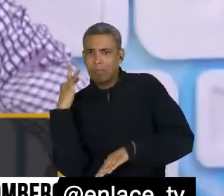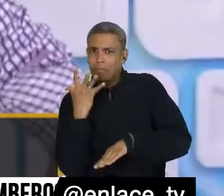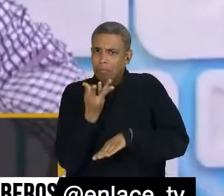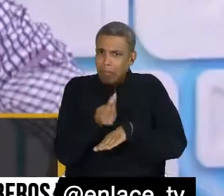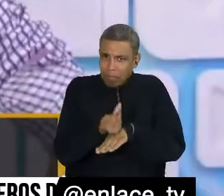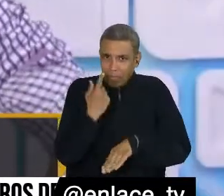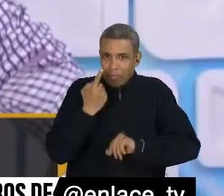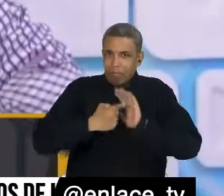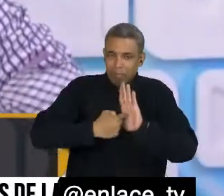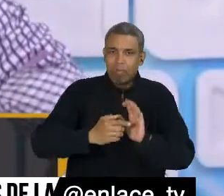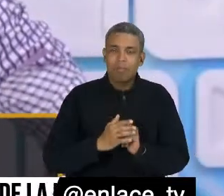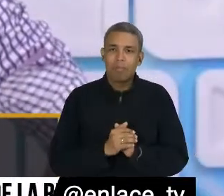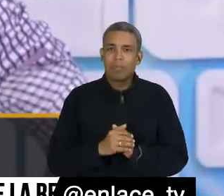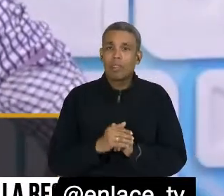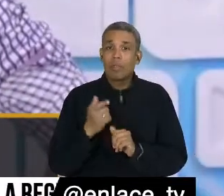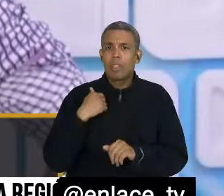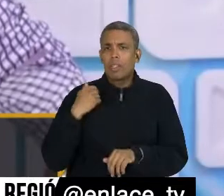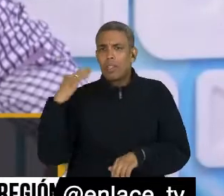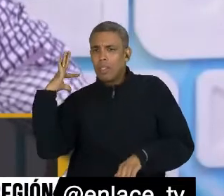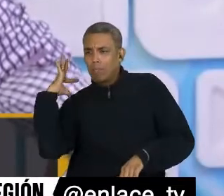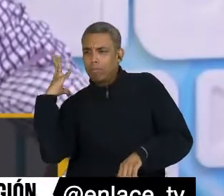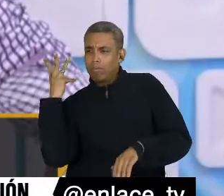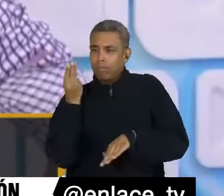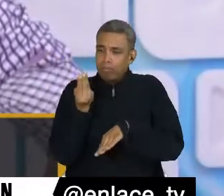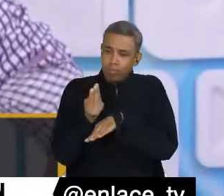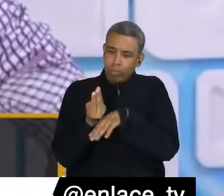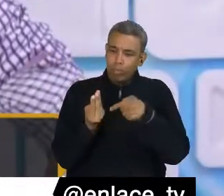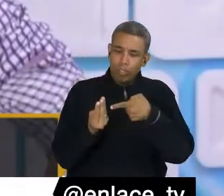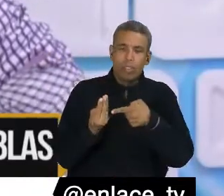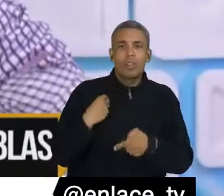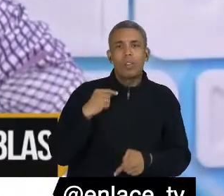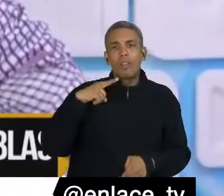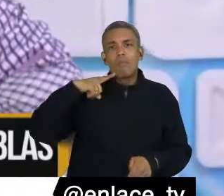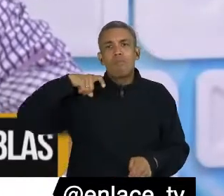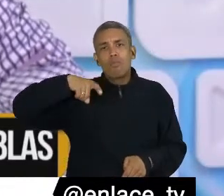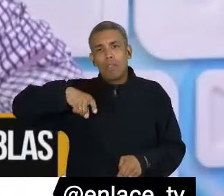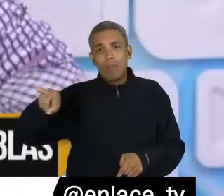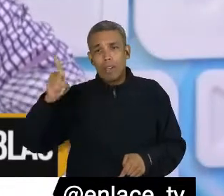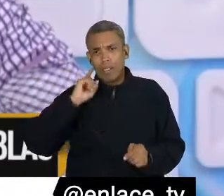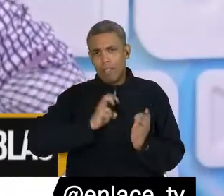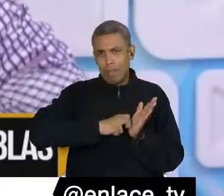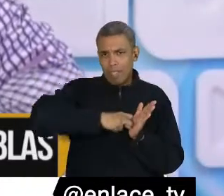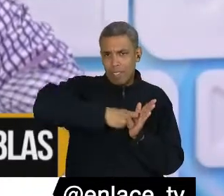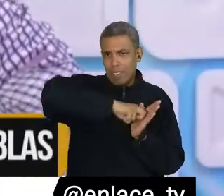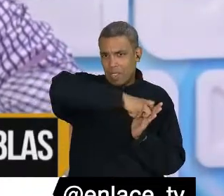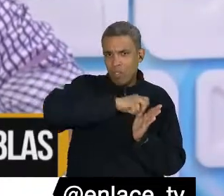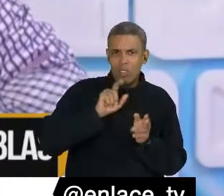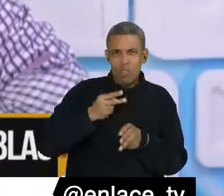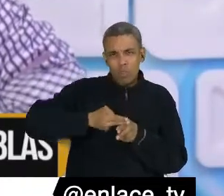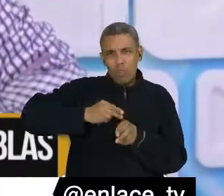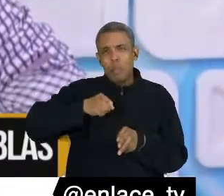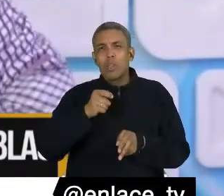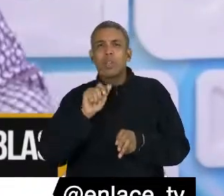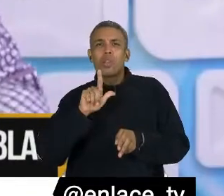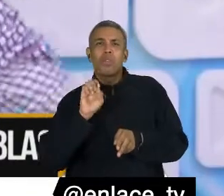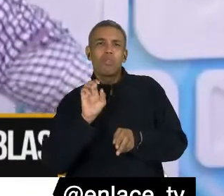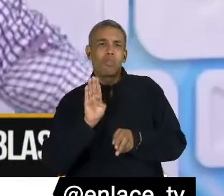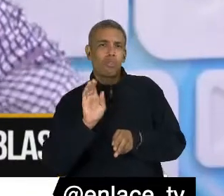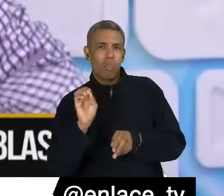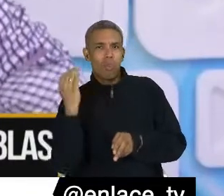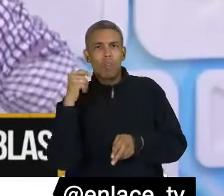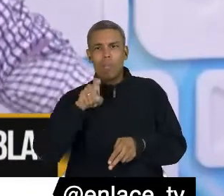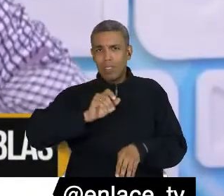presentaciones con un grupo de talla nacional, que es el grupo Globo Teatro de la ciudad de Girón. Ellos se estarán presentando a partir de las 6 de la tarde en